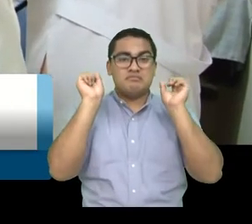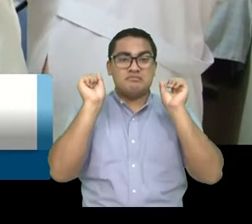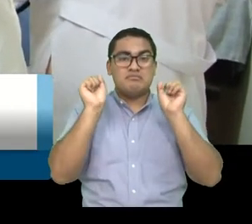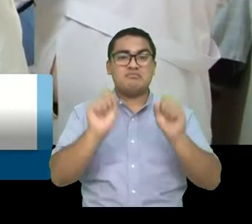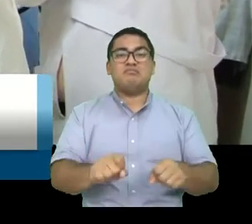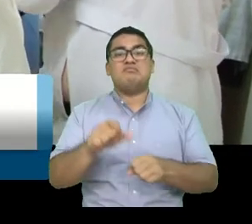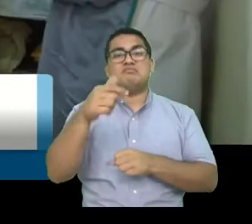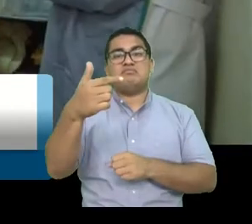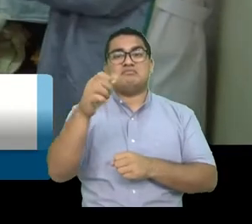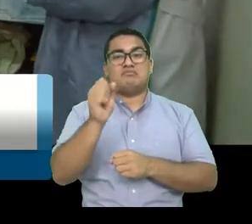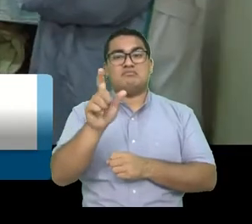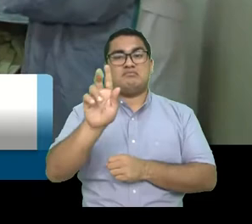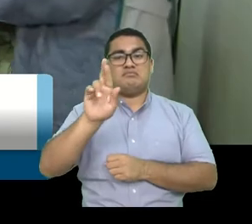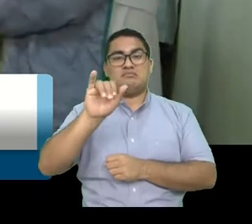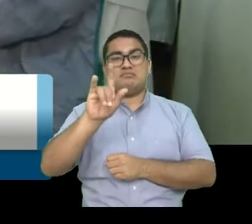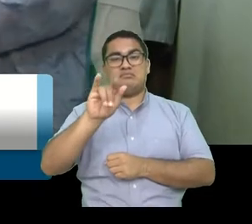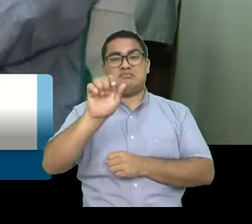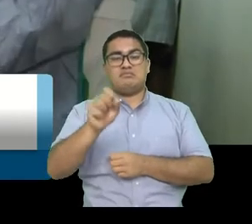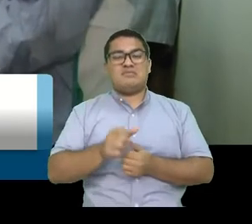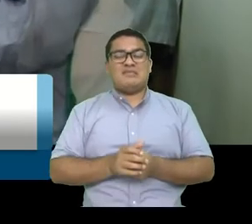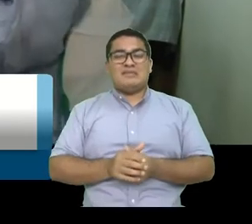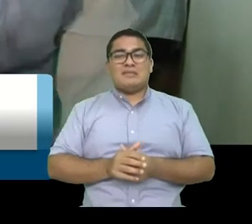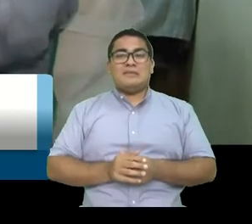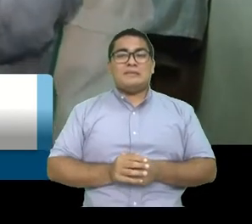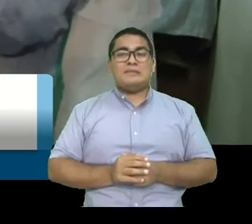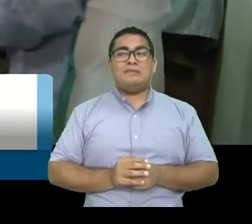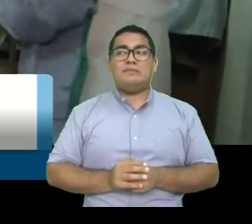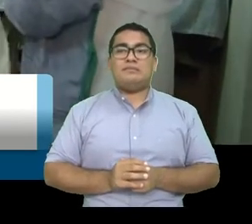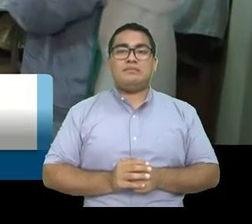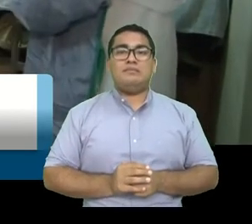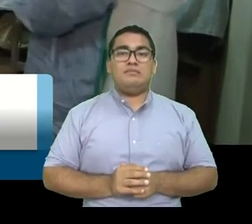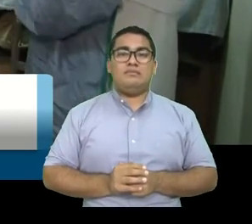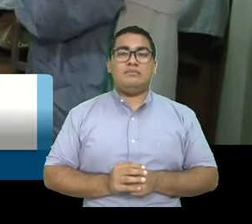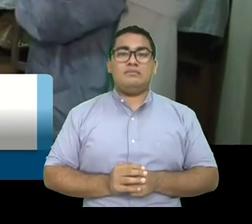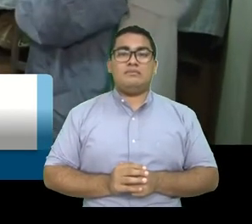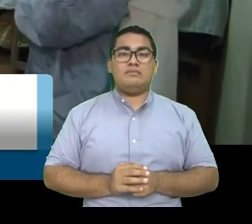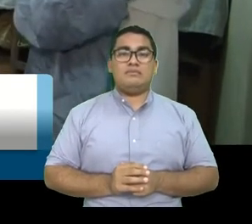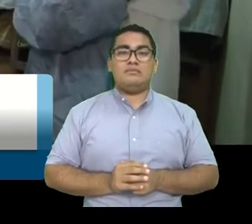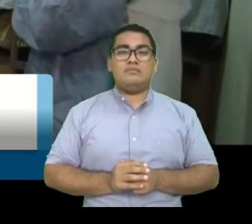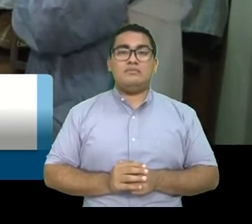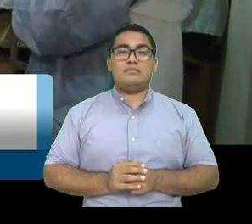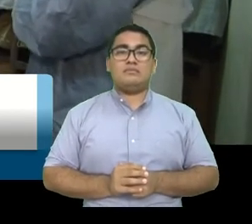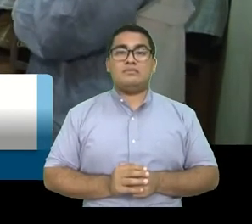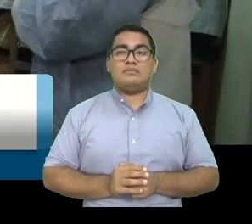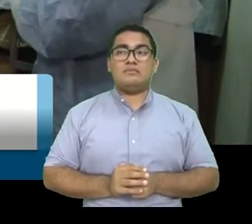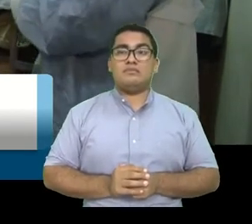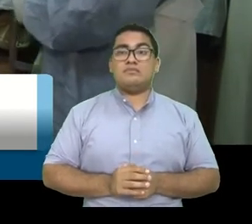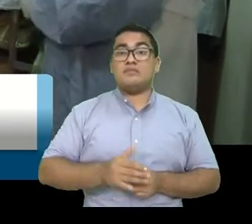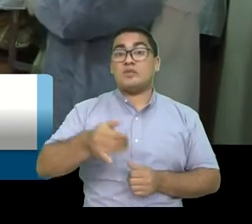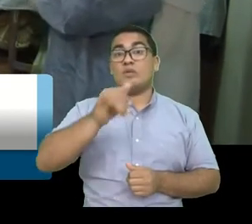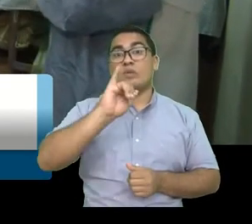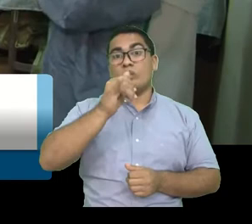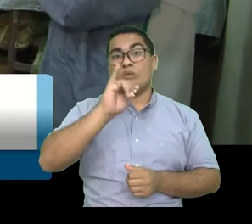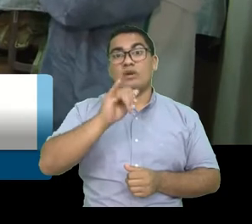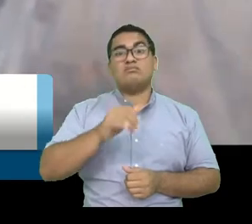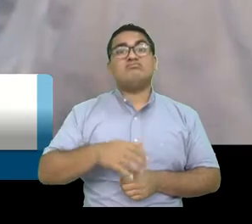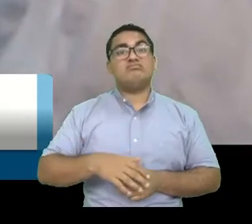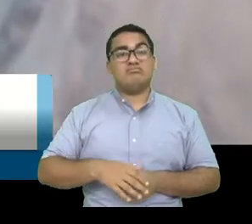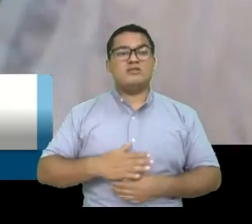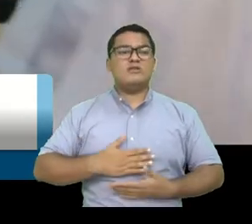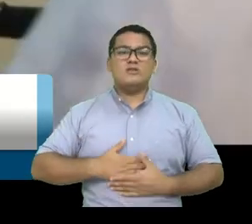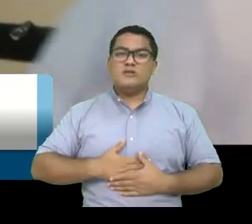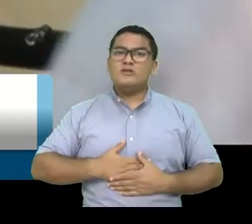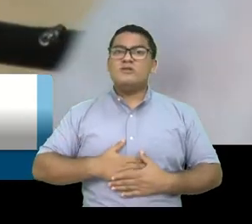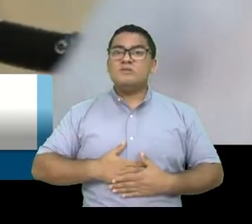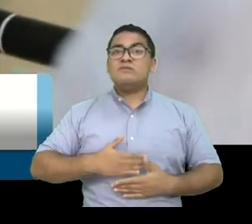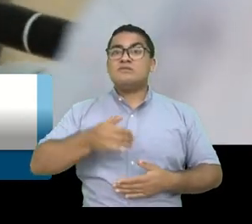de gastritis? Claro que sí. Bueno, una de ellas, en nuestro medio, el licor, es una de las causas.